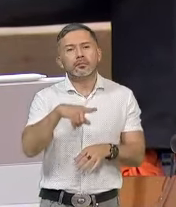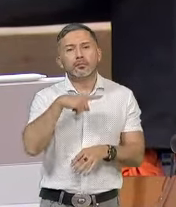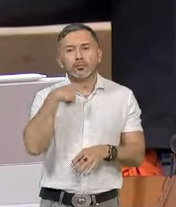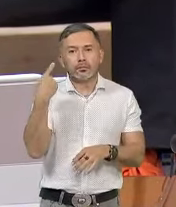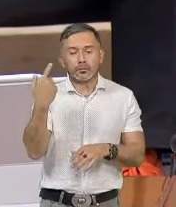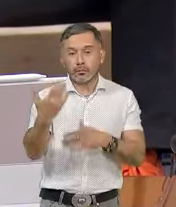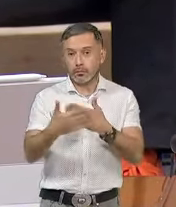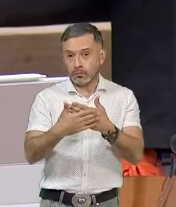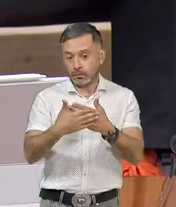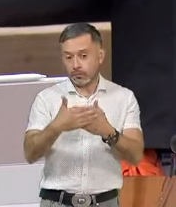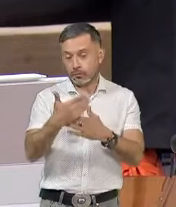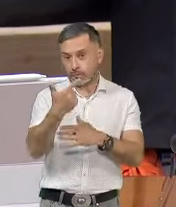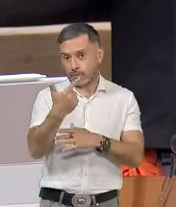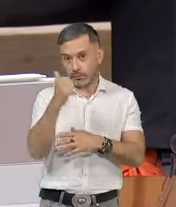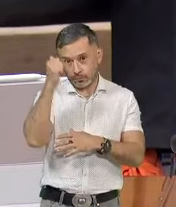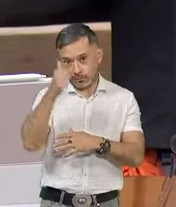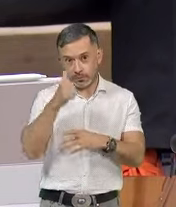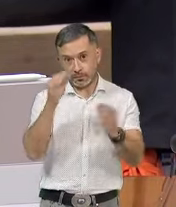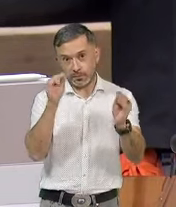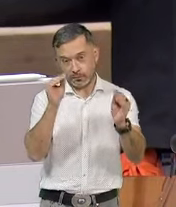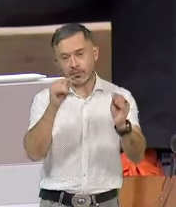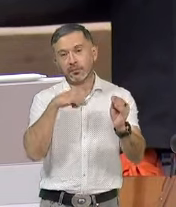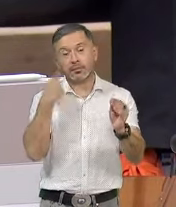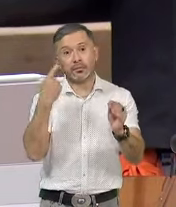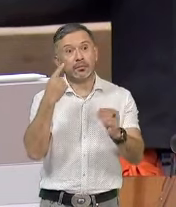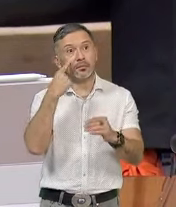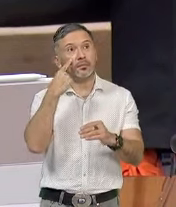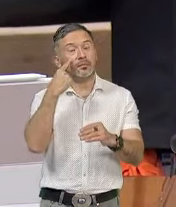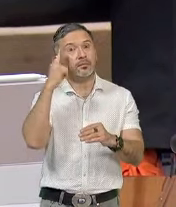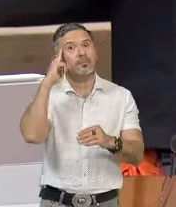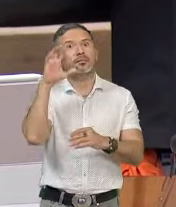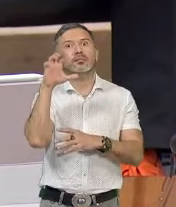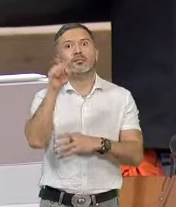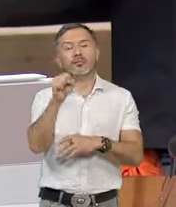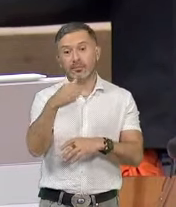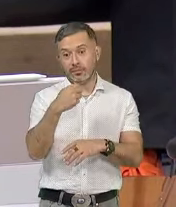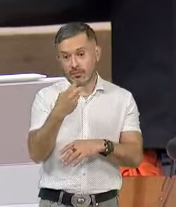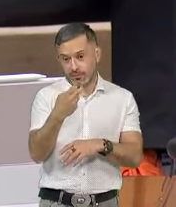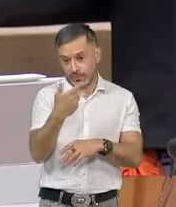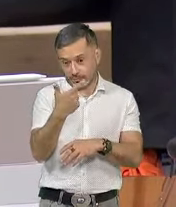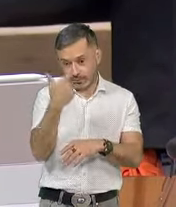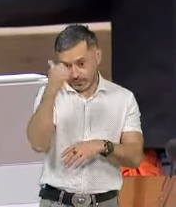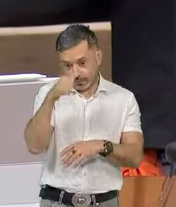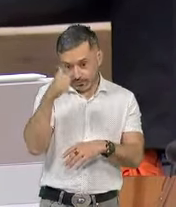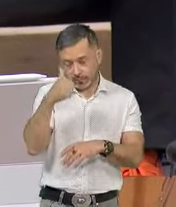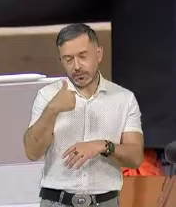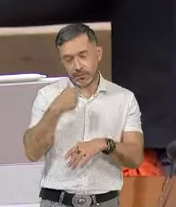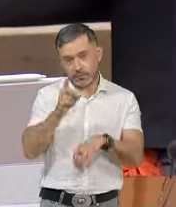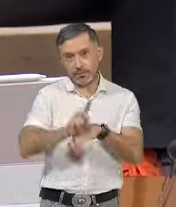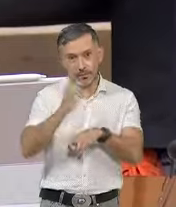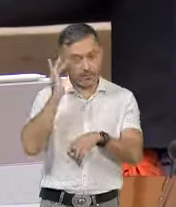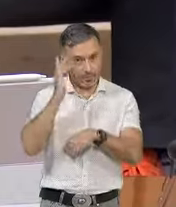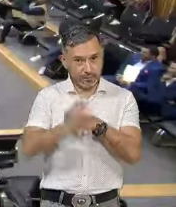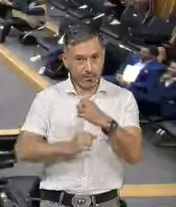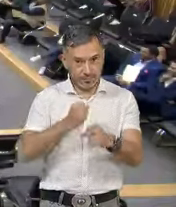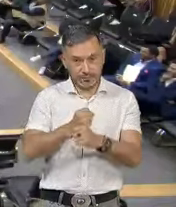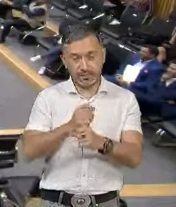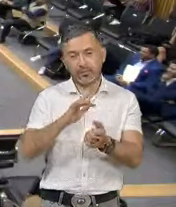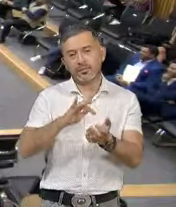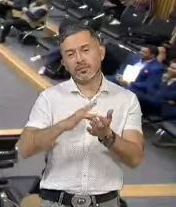7 de abril Por cierto día de mi cumpleaños es cuánto Muchas gracias Dios los